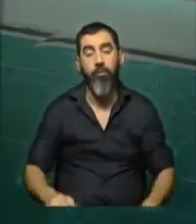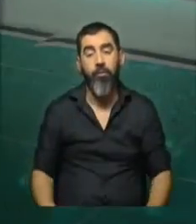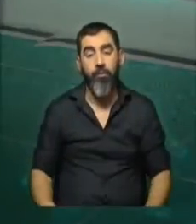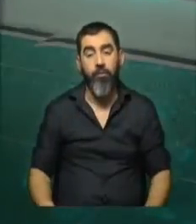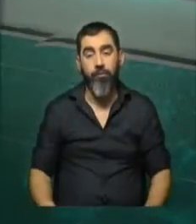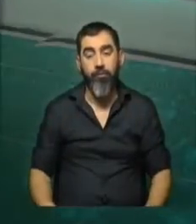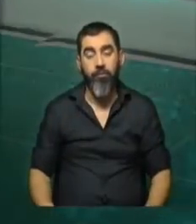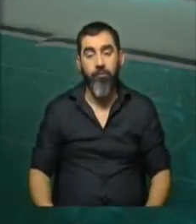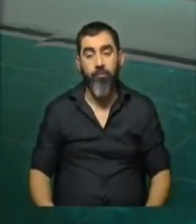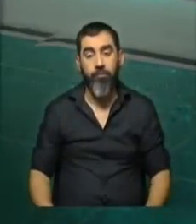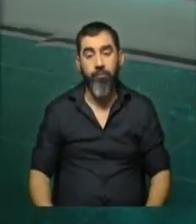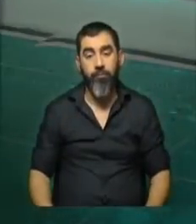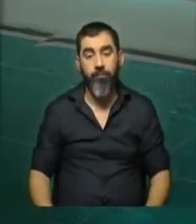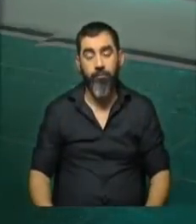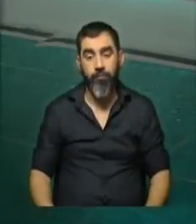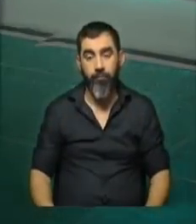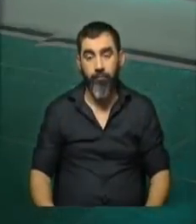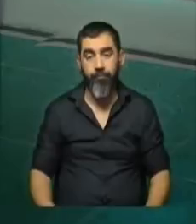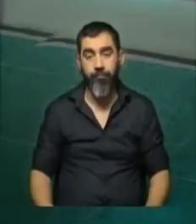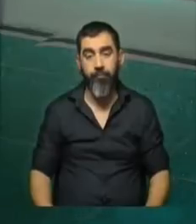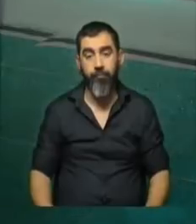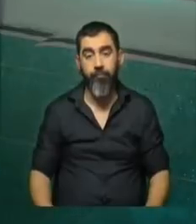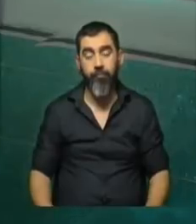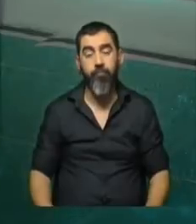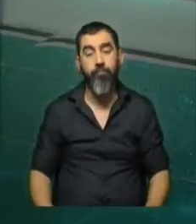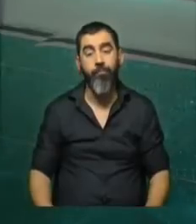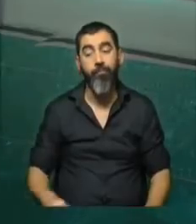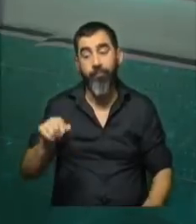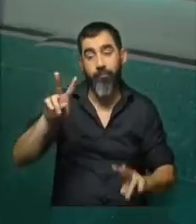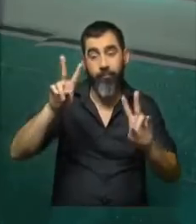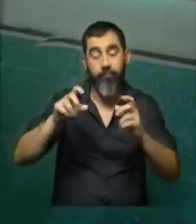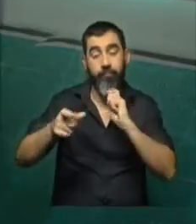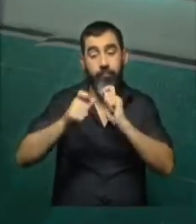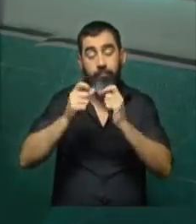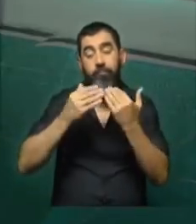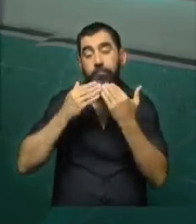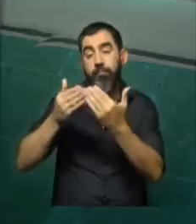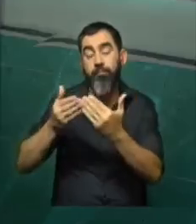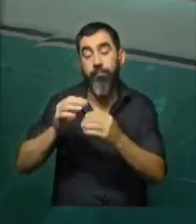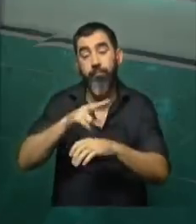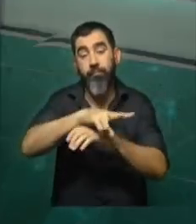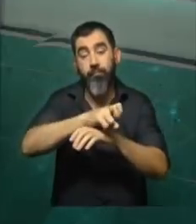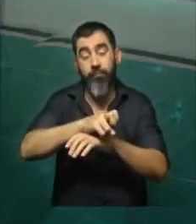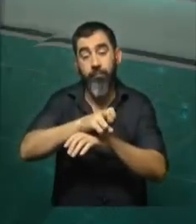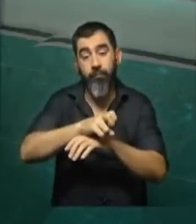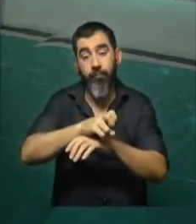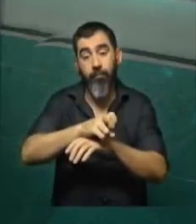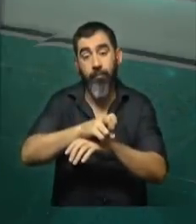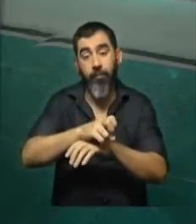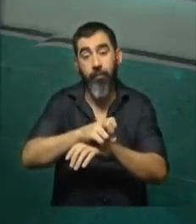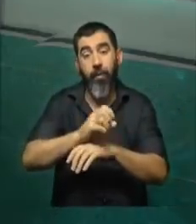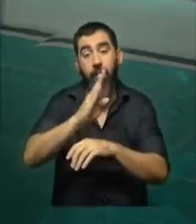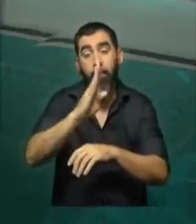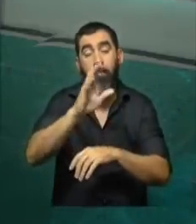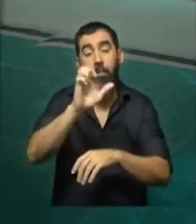departamento de Canelones. A propósito de lo que decía Luca sobre esta causa, MB Noticias consultó al fiscal especializado en crímenes de lesa